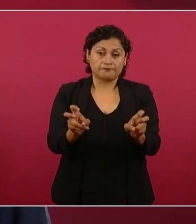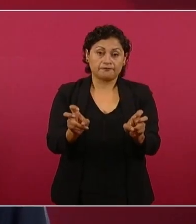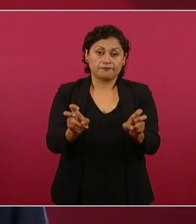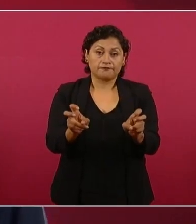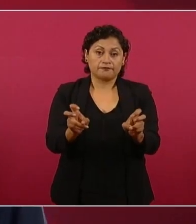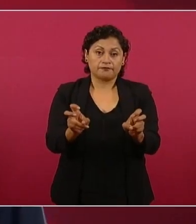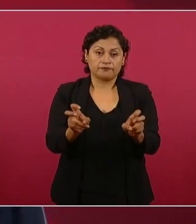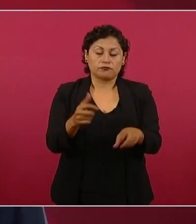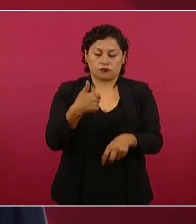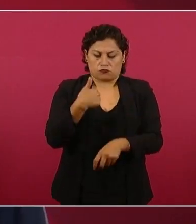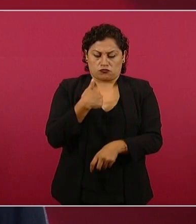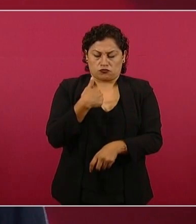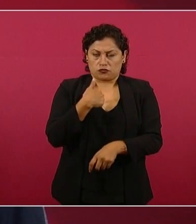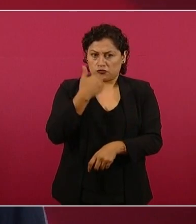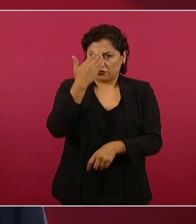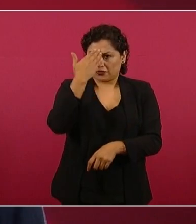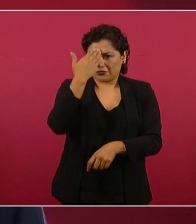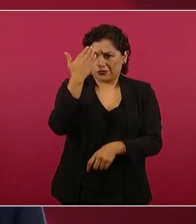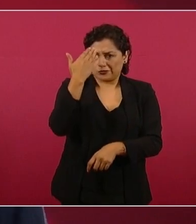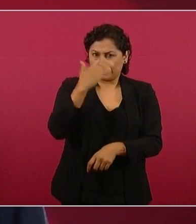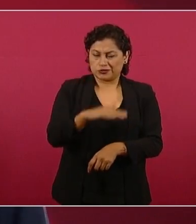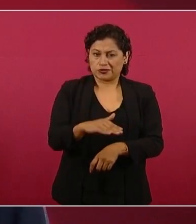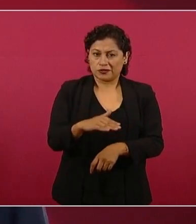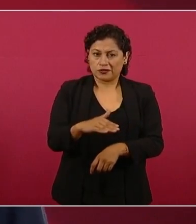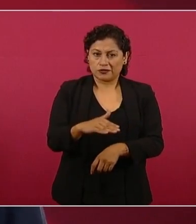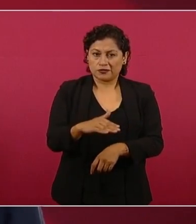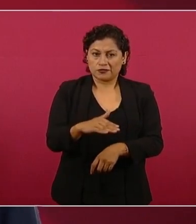Estoy consciente de que